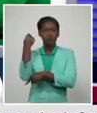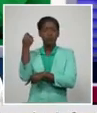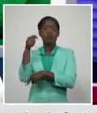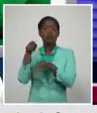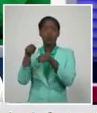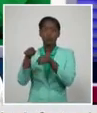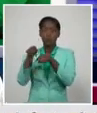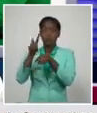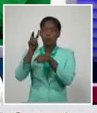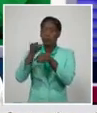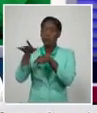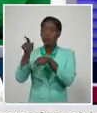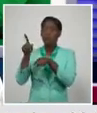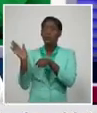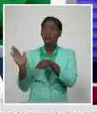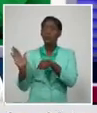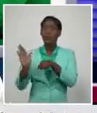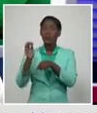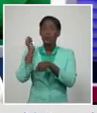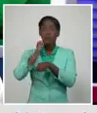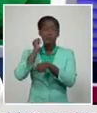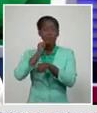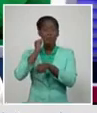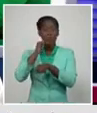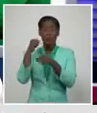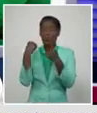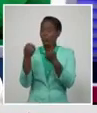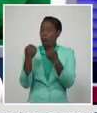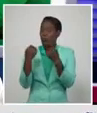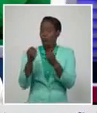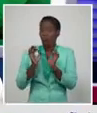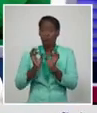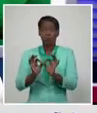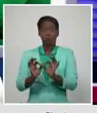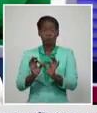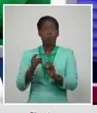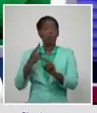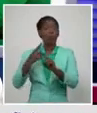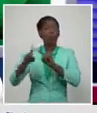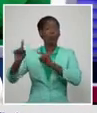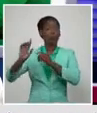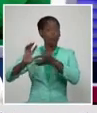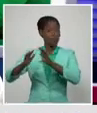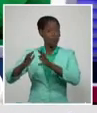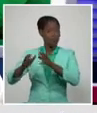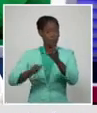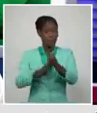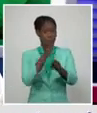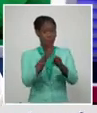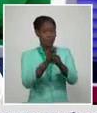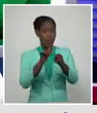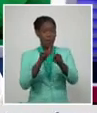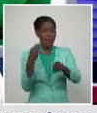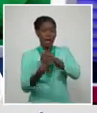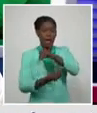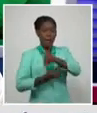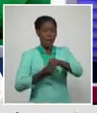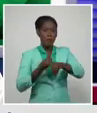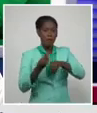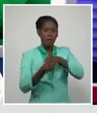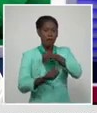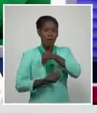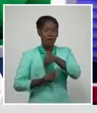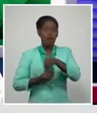circulando pues están influyendo mucho en este comportamiento. Se hablaba ayer, o yo leí en algún lugar, una